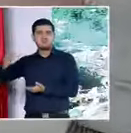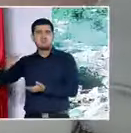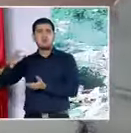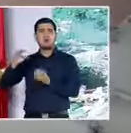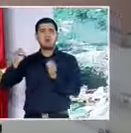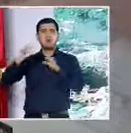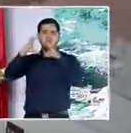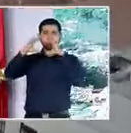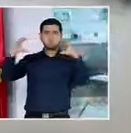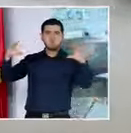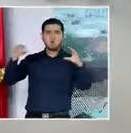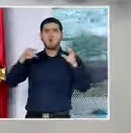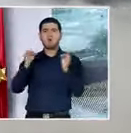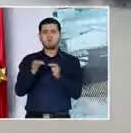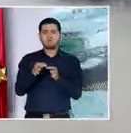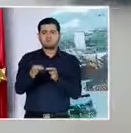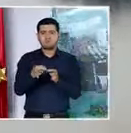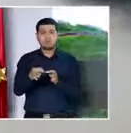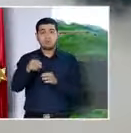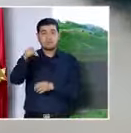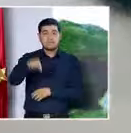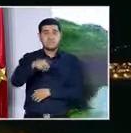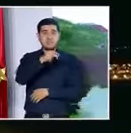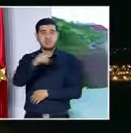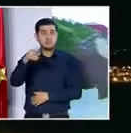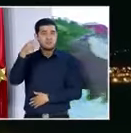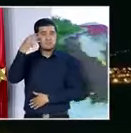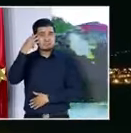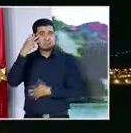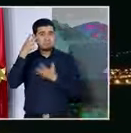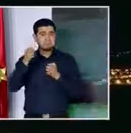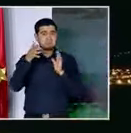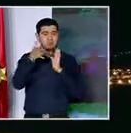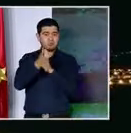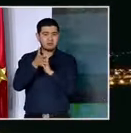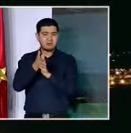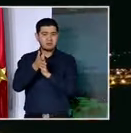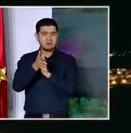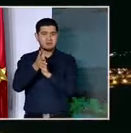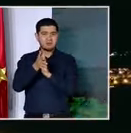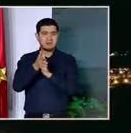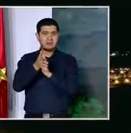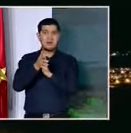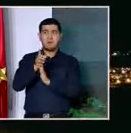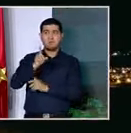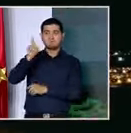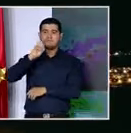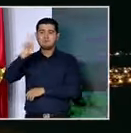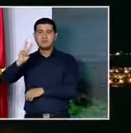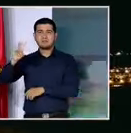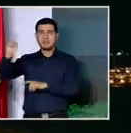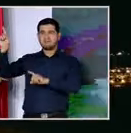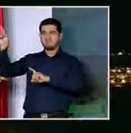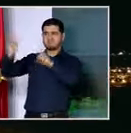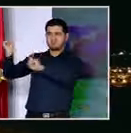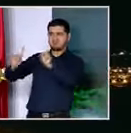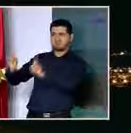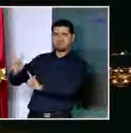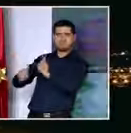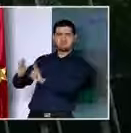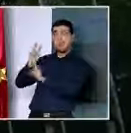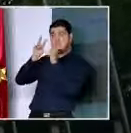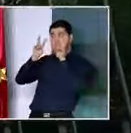tanto tiene Norte de Santander para ofrecer que de noche nos ilumina un faro desde el Catatumbo, que a lo lejos nos demuestra el poder y la magia que tiene